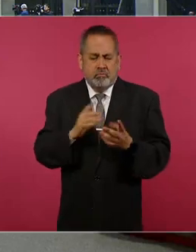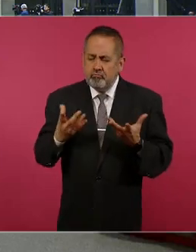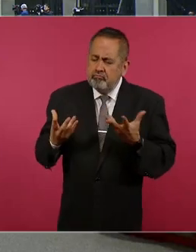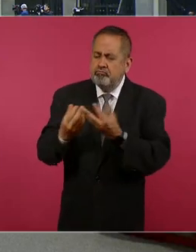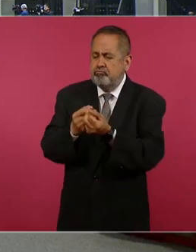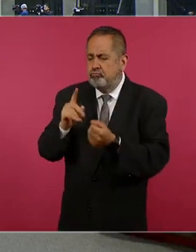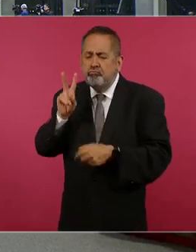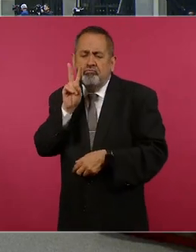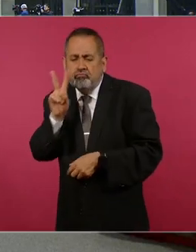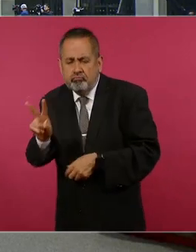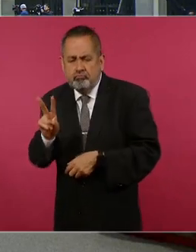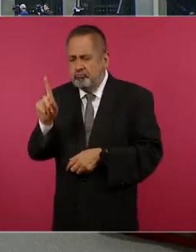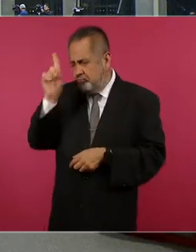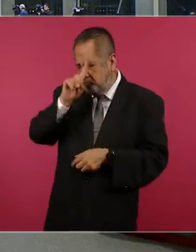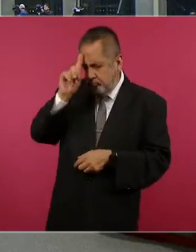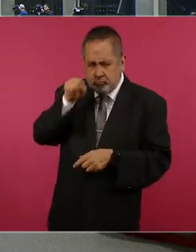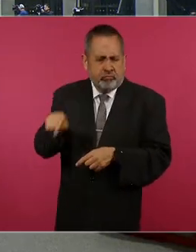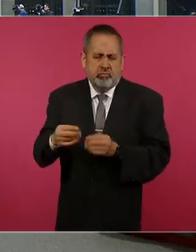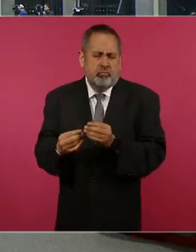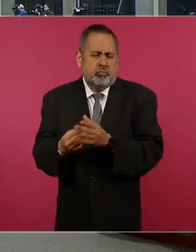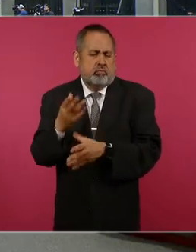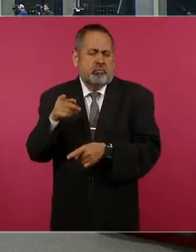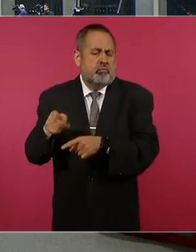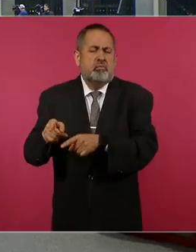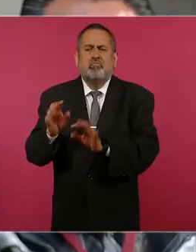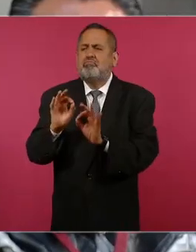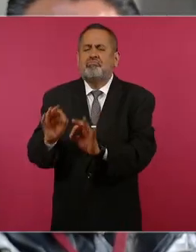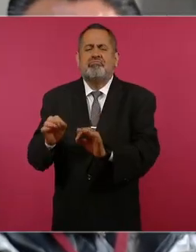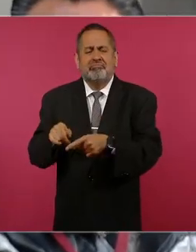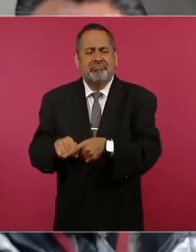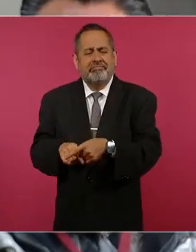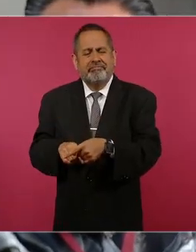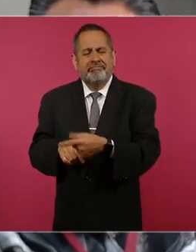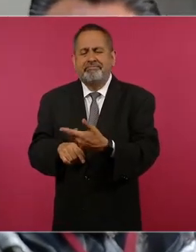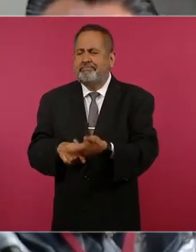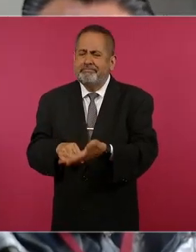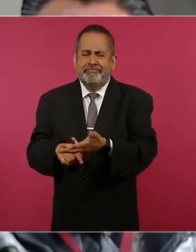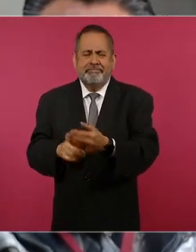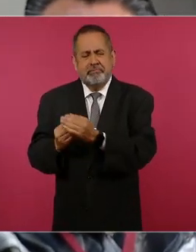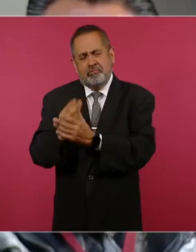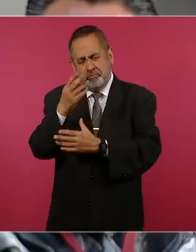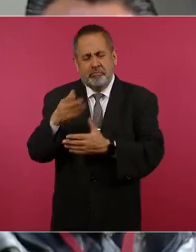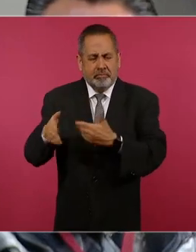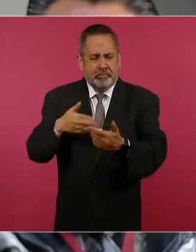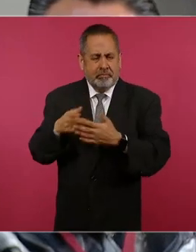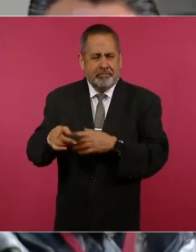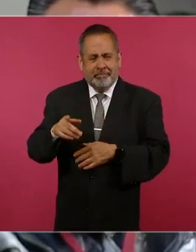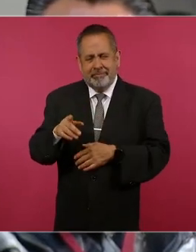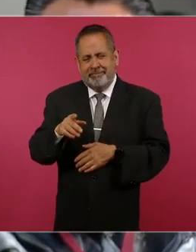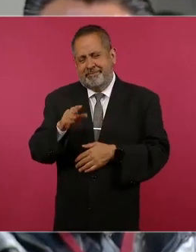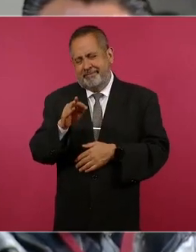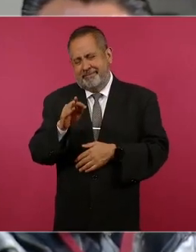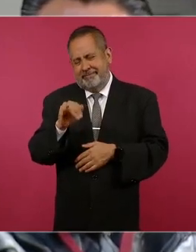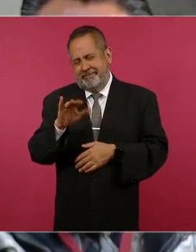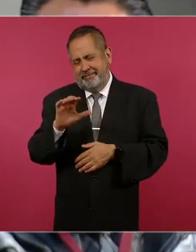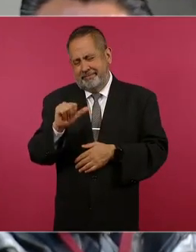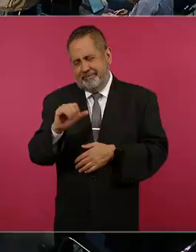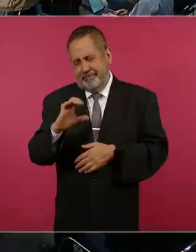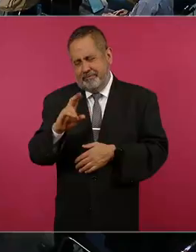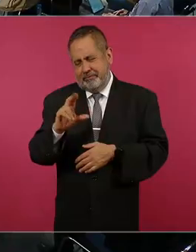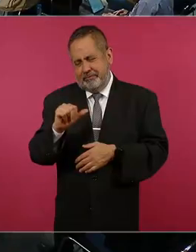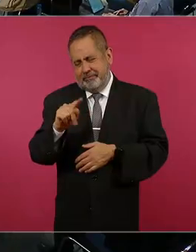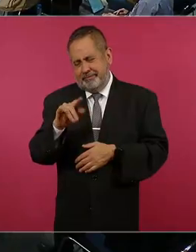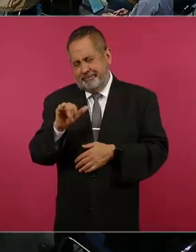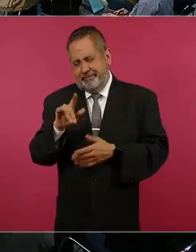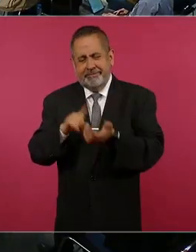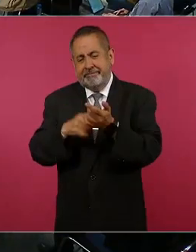observar, porque es una tecnología muy nueva. De hecho, es de la física cuántica que muchos creen que